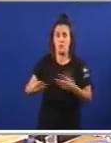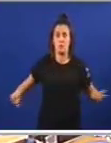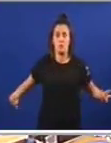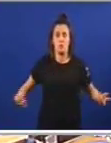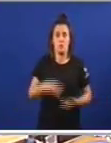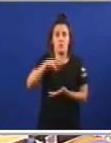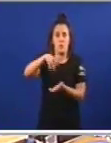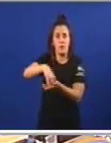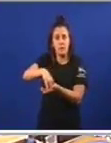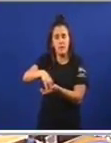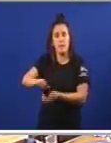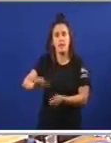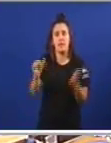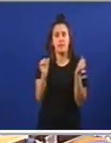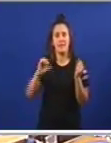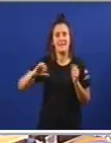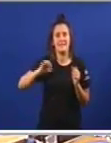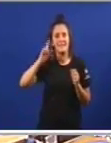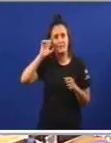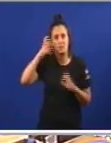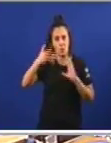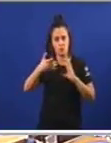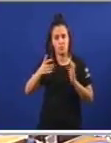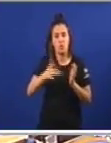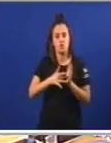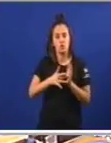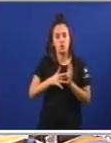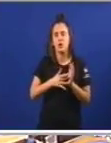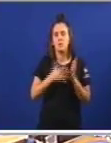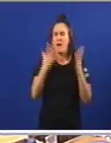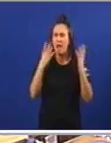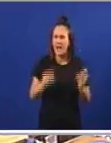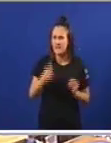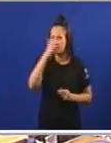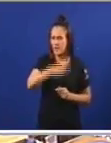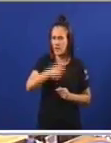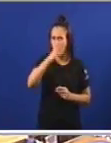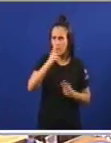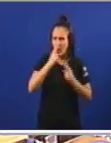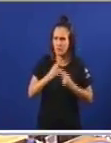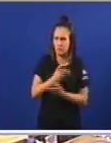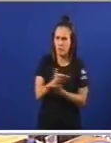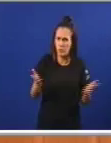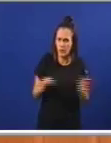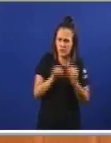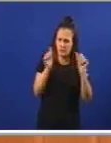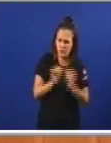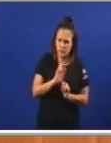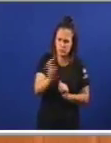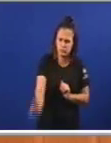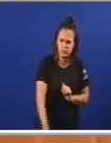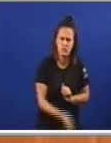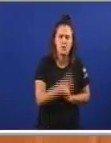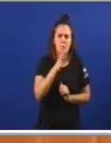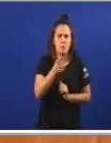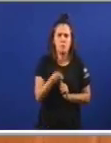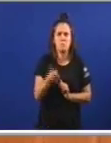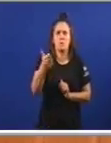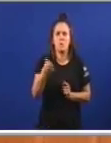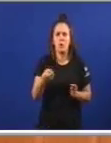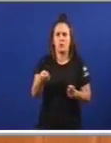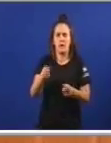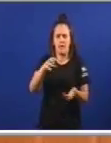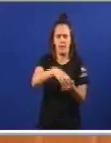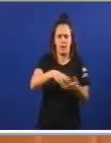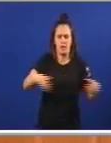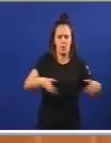hospitalización psiquiátrica de Conso foron varias as denuncias públicas desde diferentes instancias pola escasez da dotación nesa